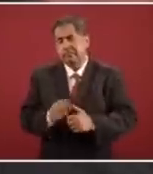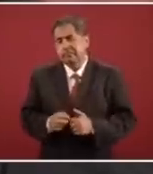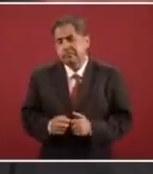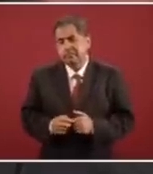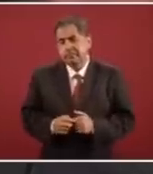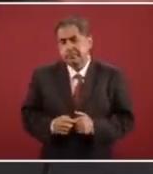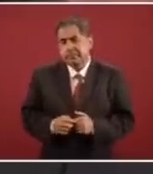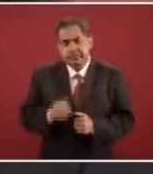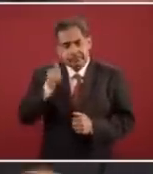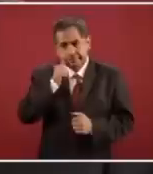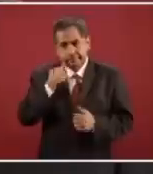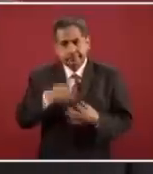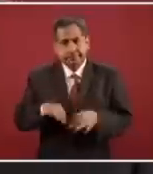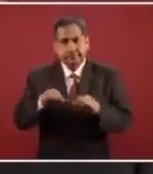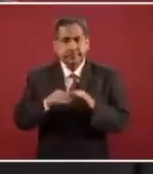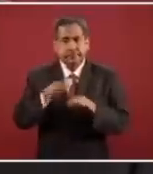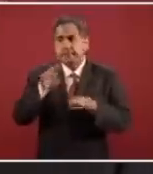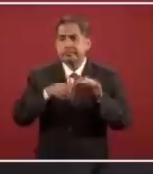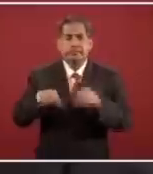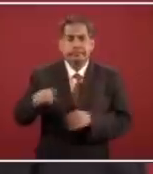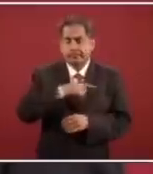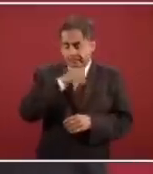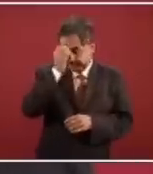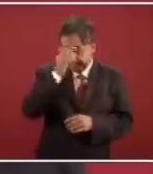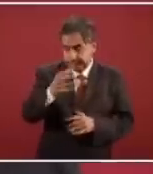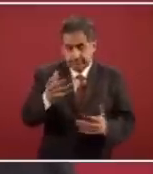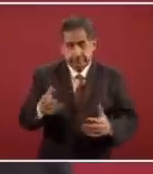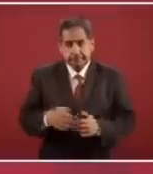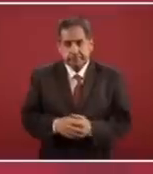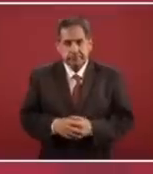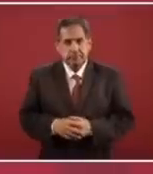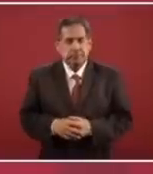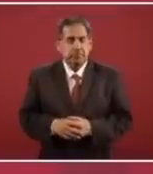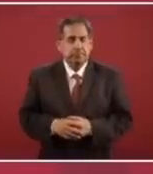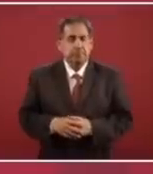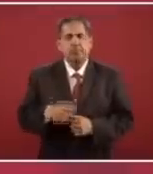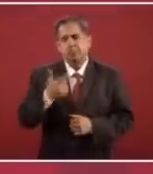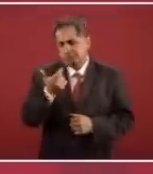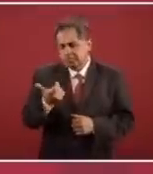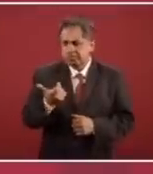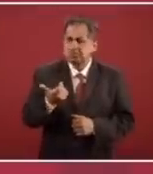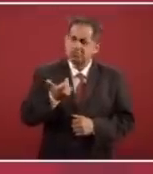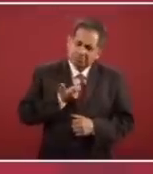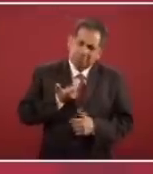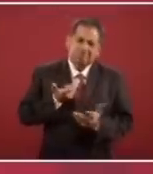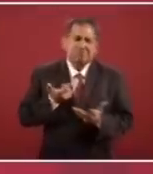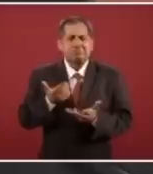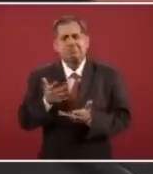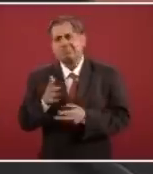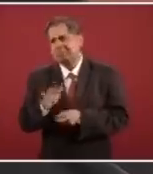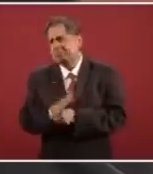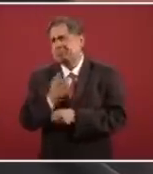y a veces se olvida, ¿no? El dinero puede generar felicidad, pero